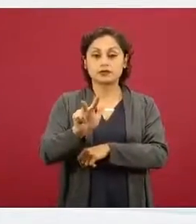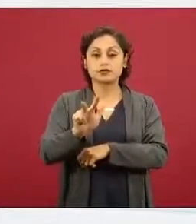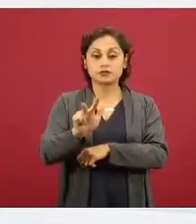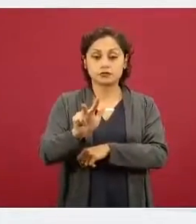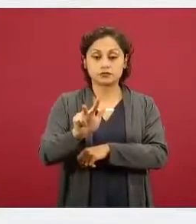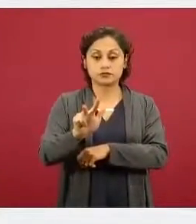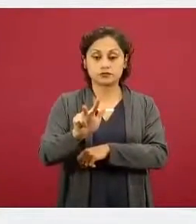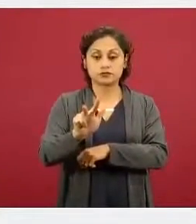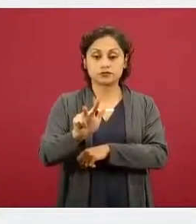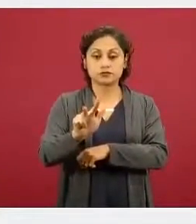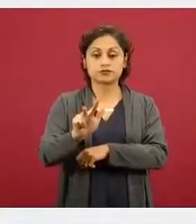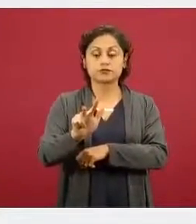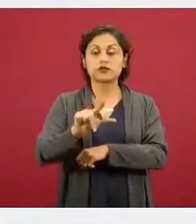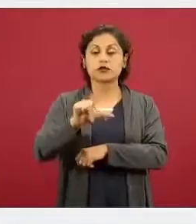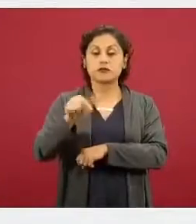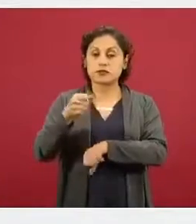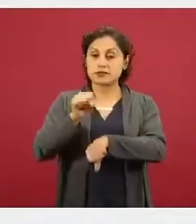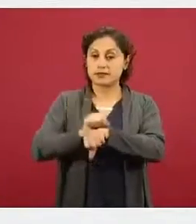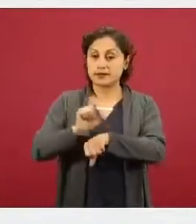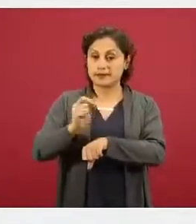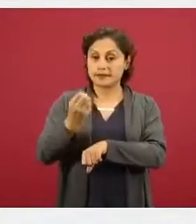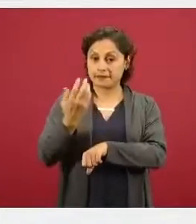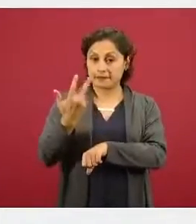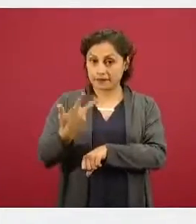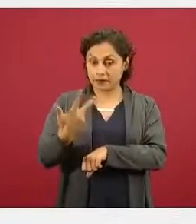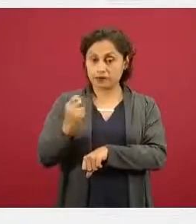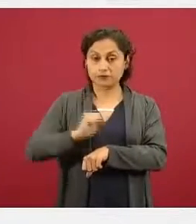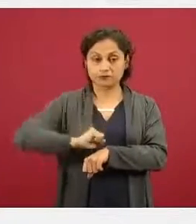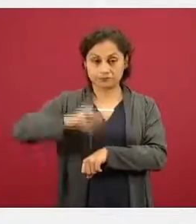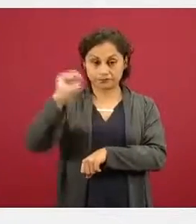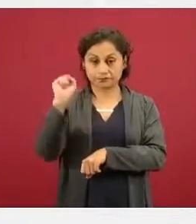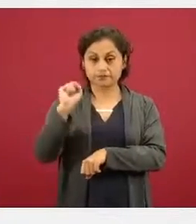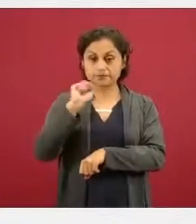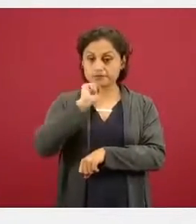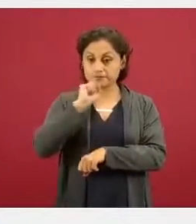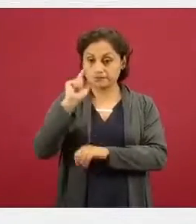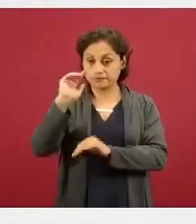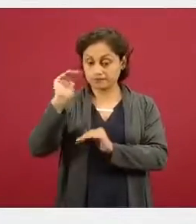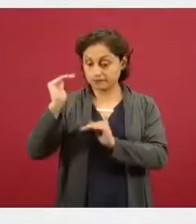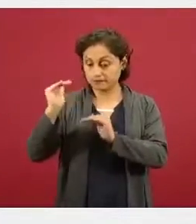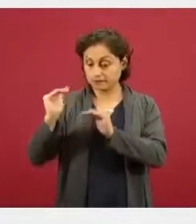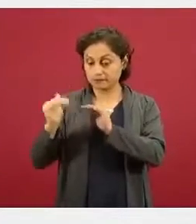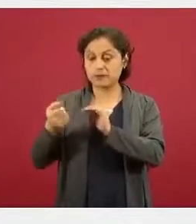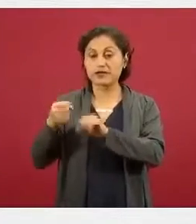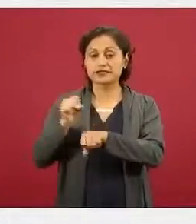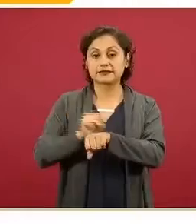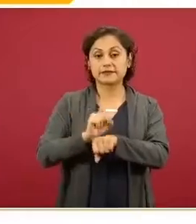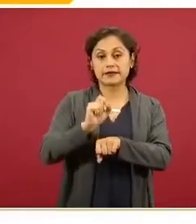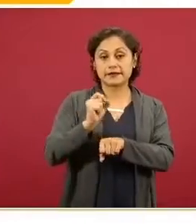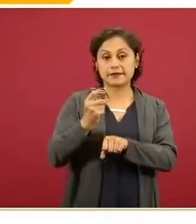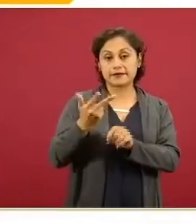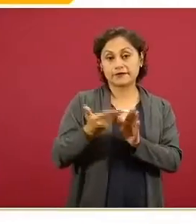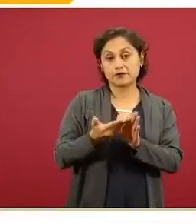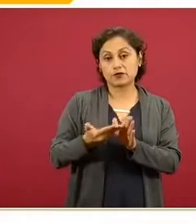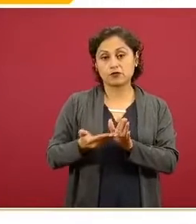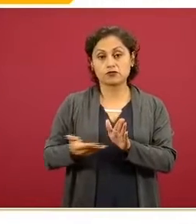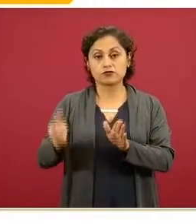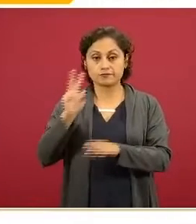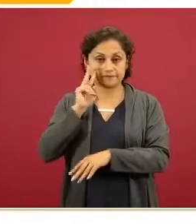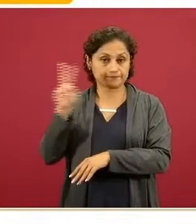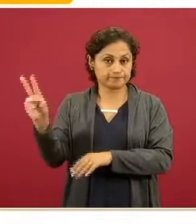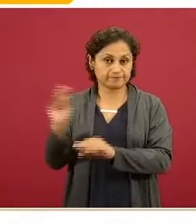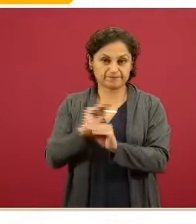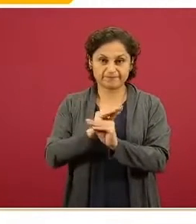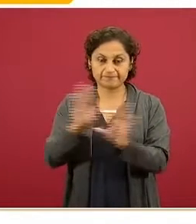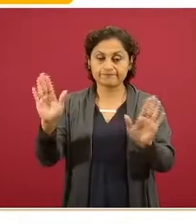su pico máximo en la semana 28, y también en las últimas semanas, a partir de la semana 28, con una tendencia clara al